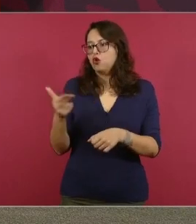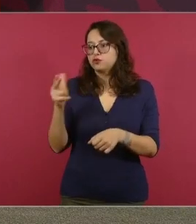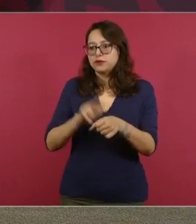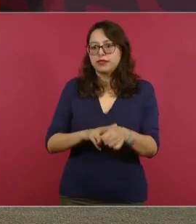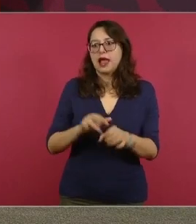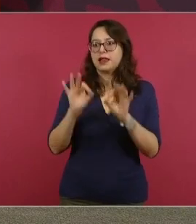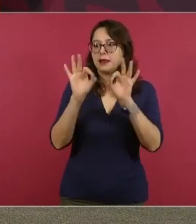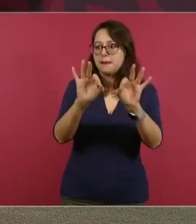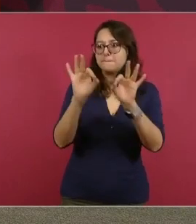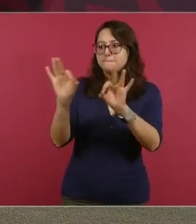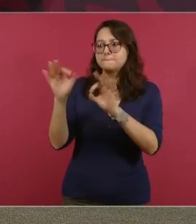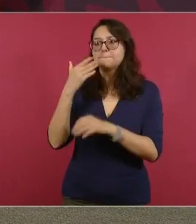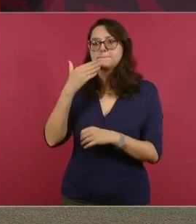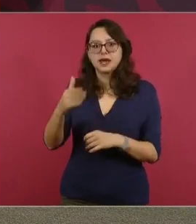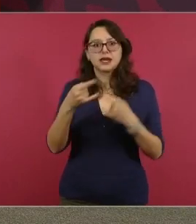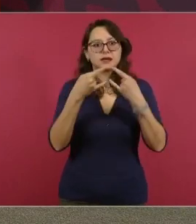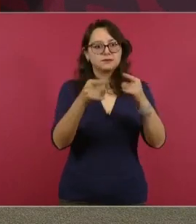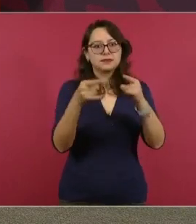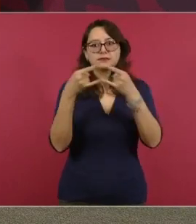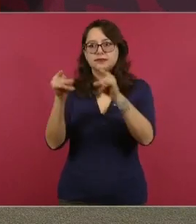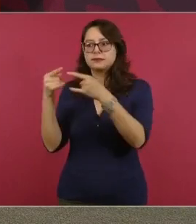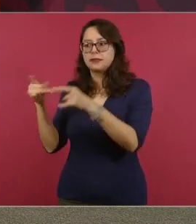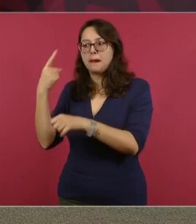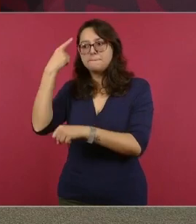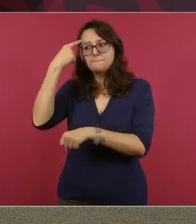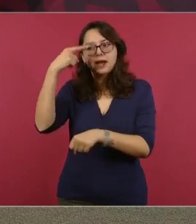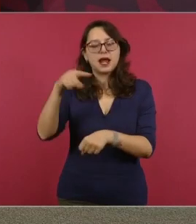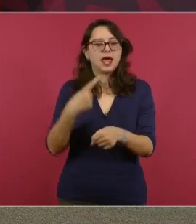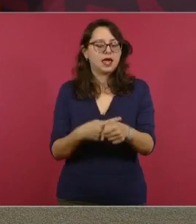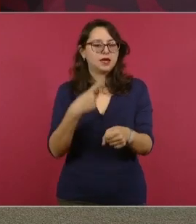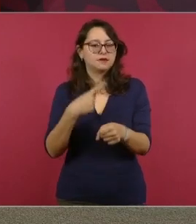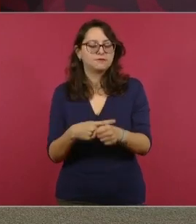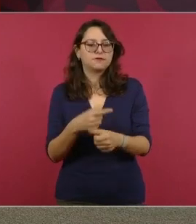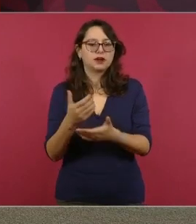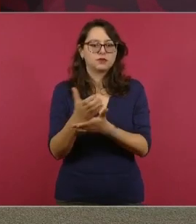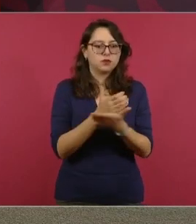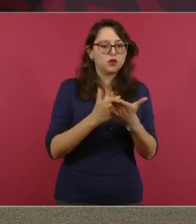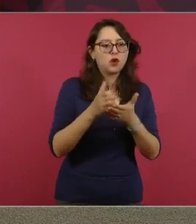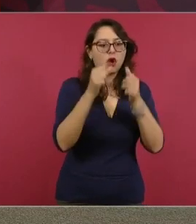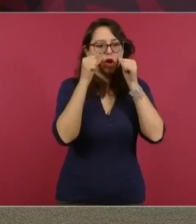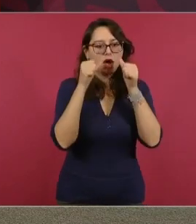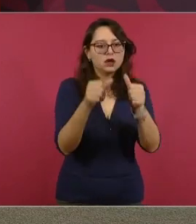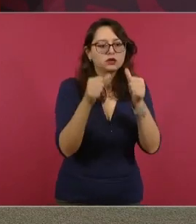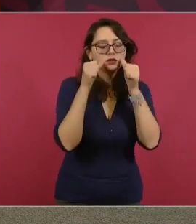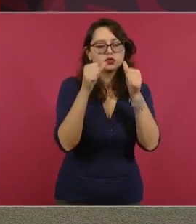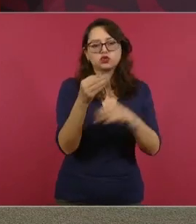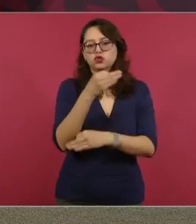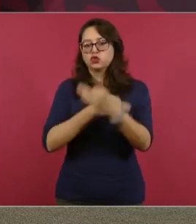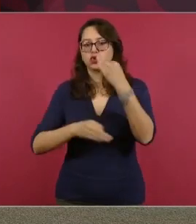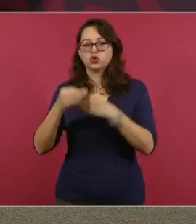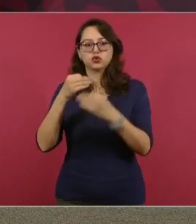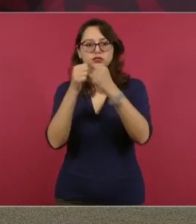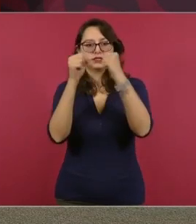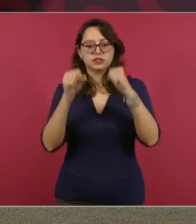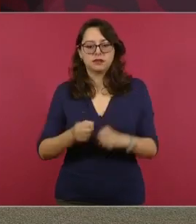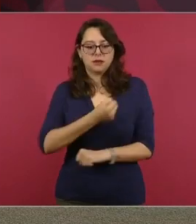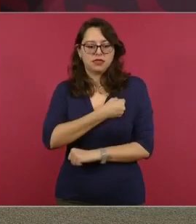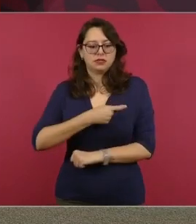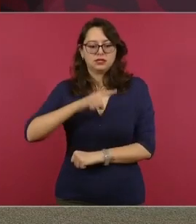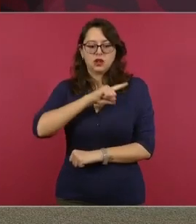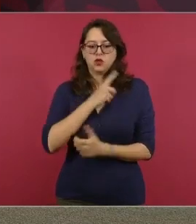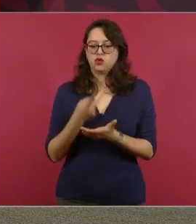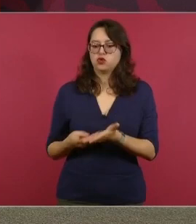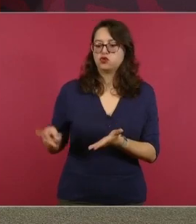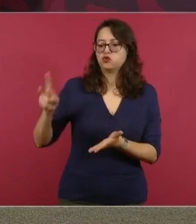y vamos a reforzar todo lo que es el sistema de salud. Mañana se